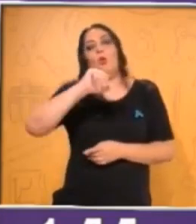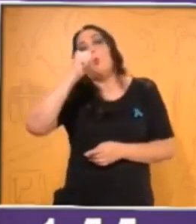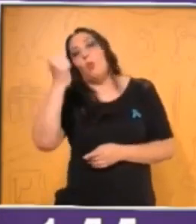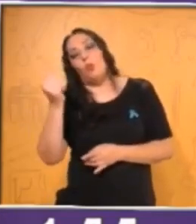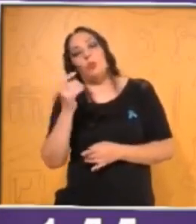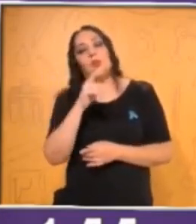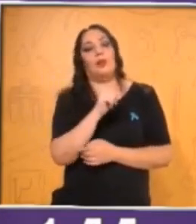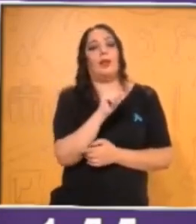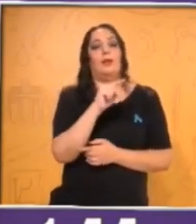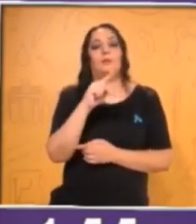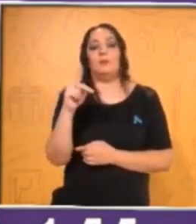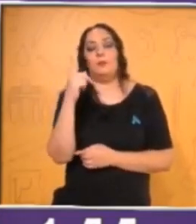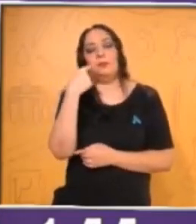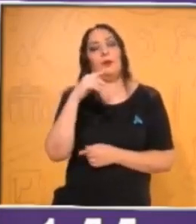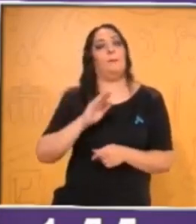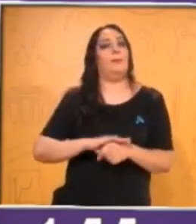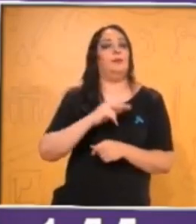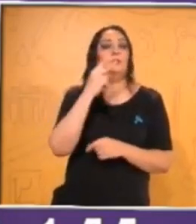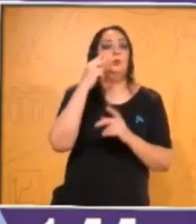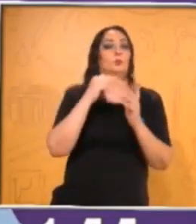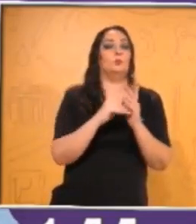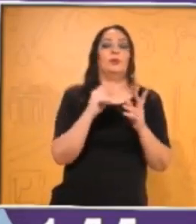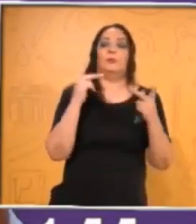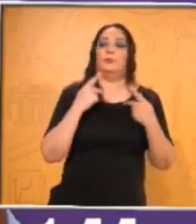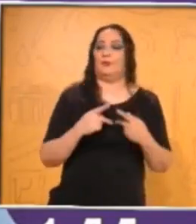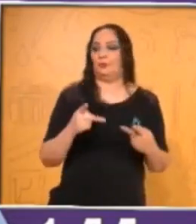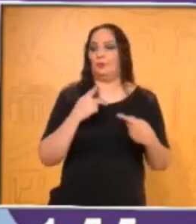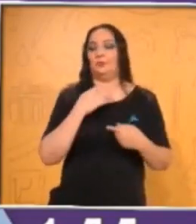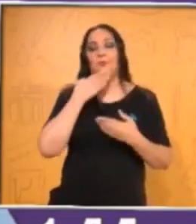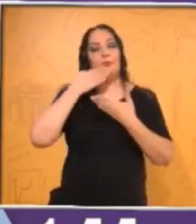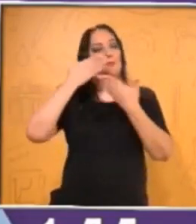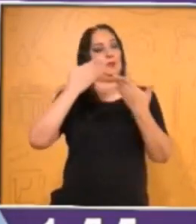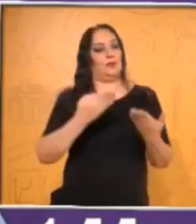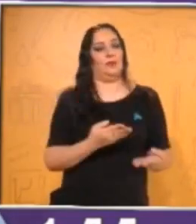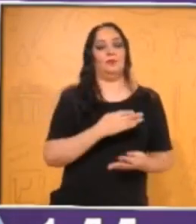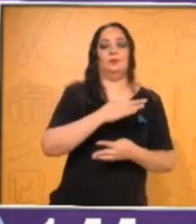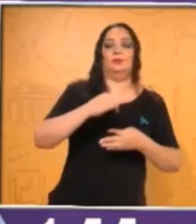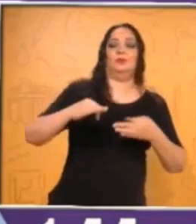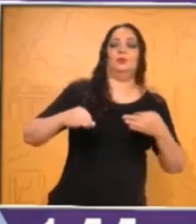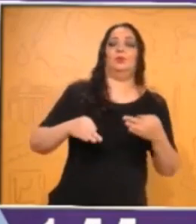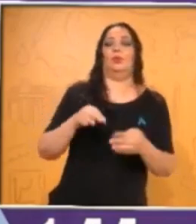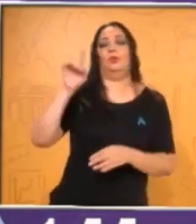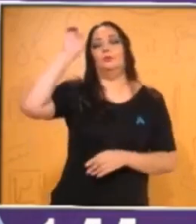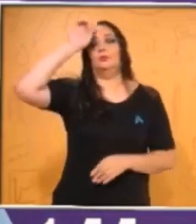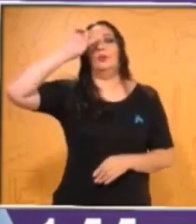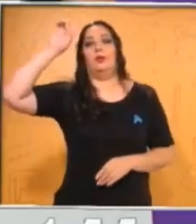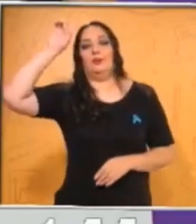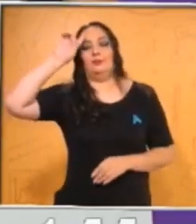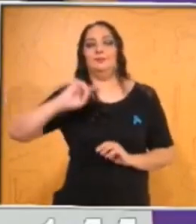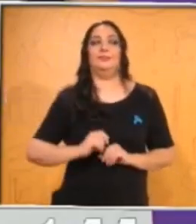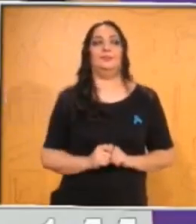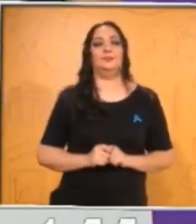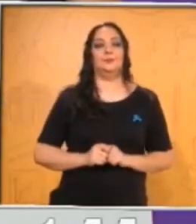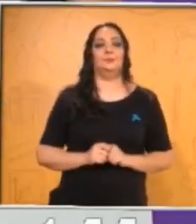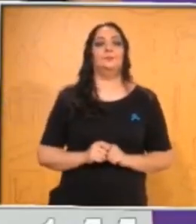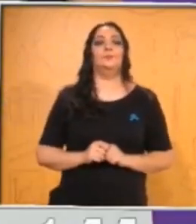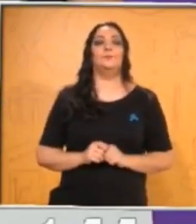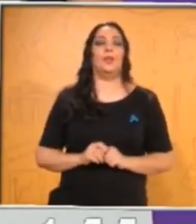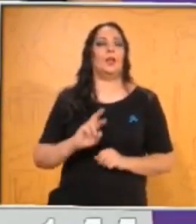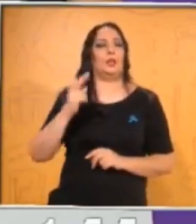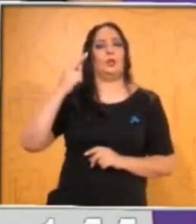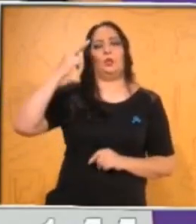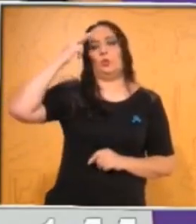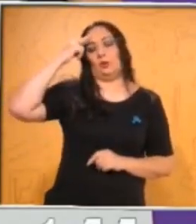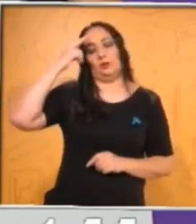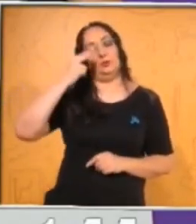que se puede usar para más de 2,000 personas, pues bienvenido sean todas esas sugerencias, ¿de acuerdo? Claro que sí. Y recuerden